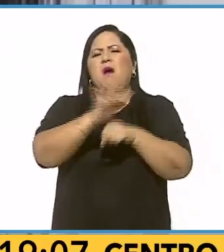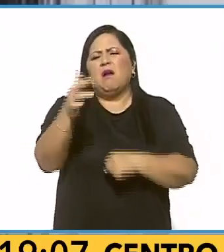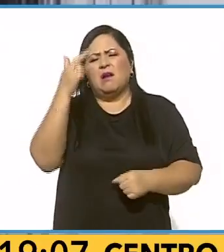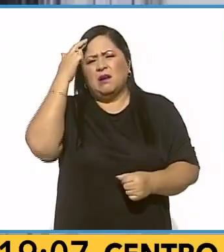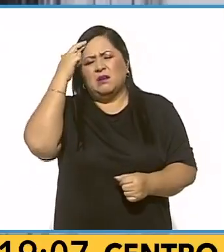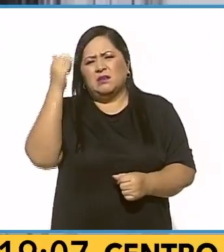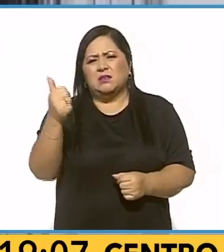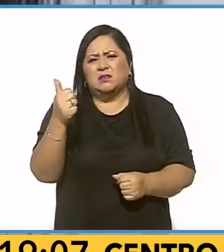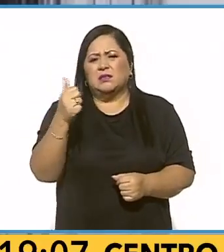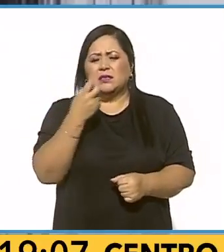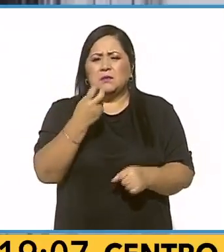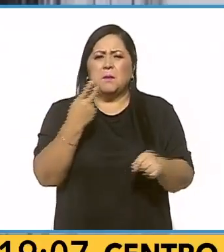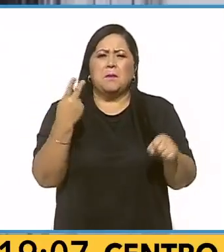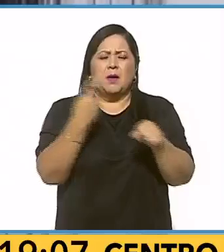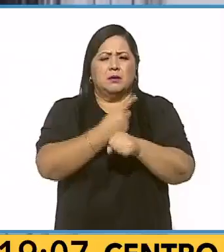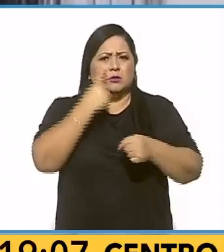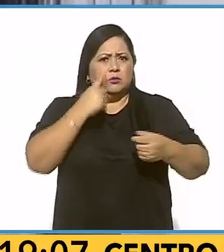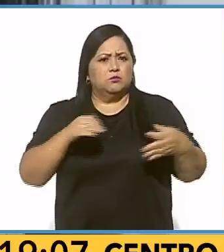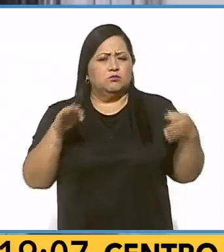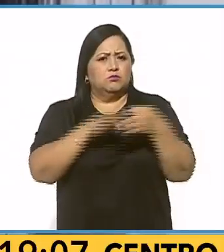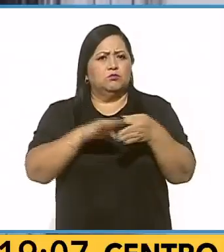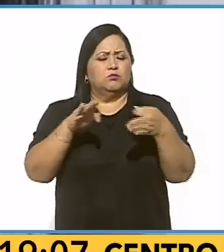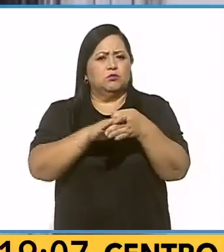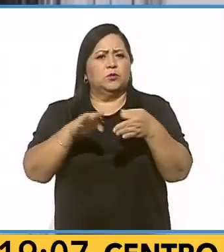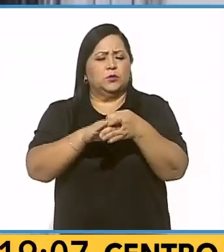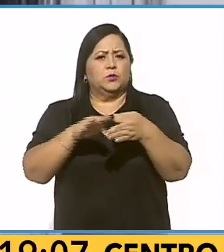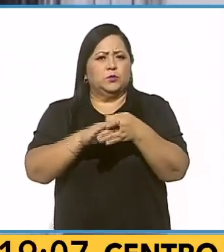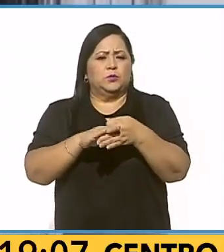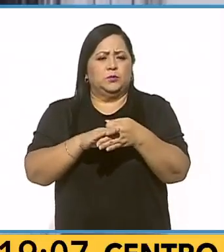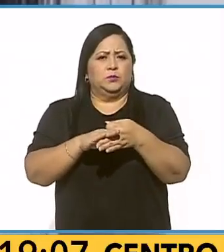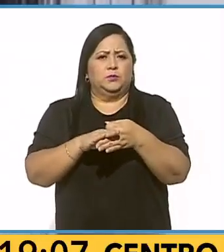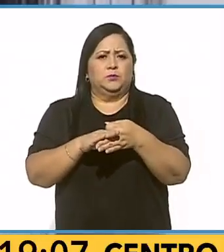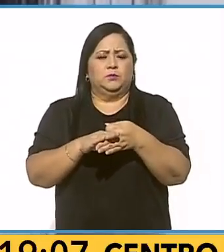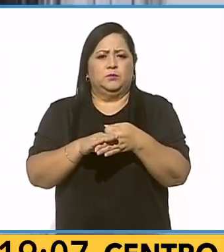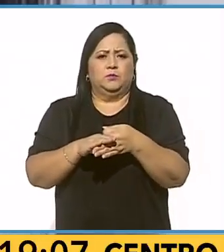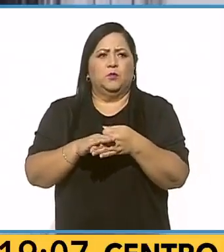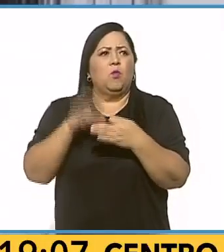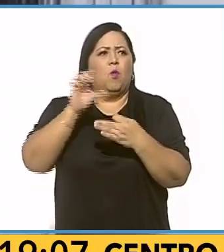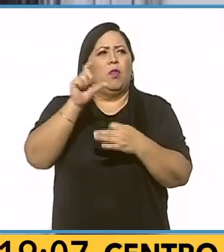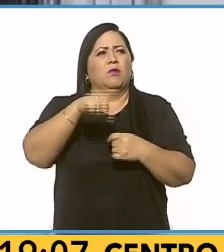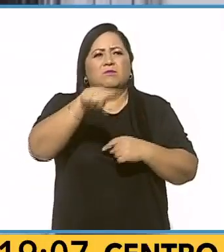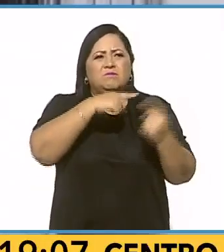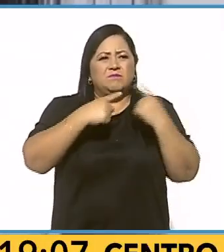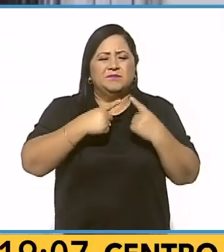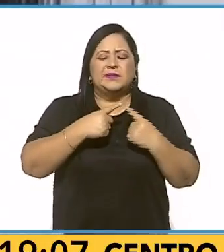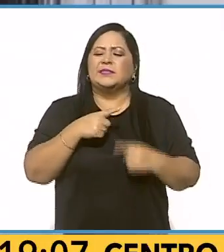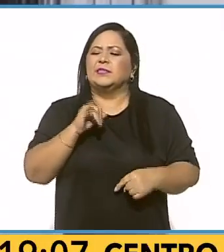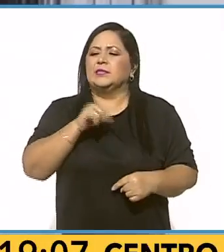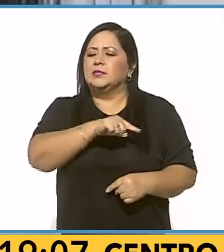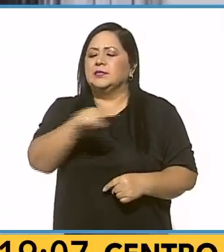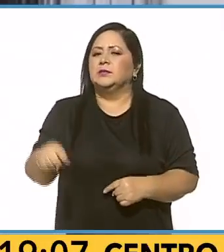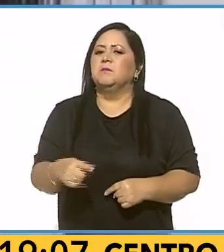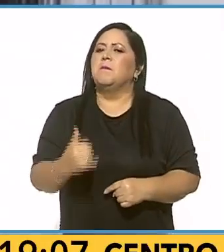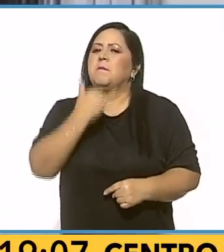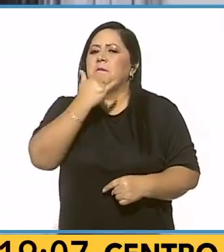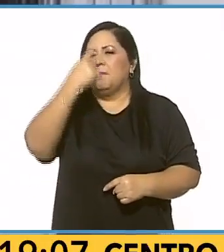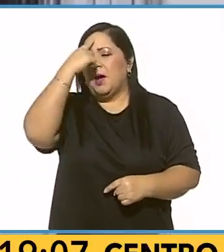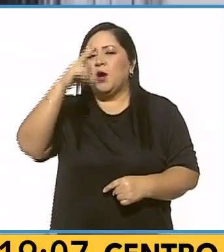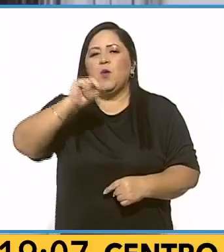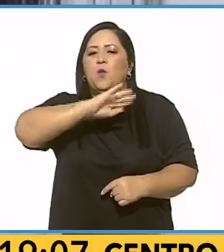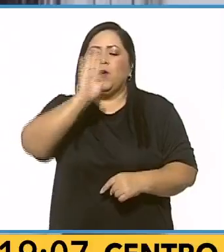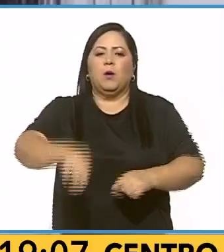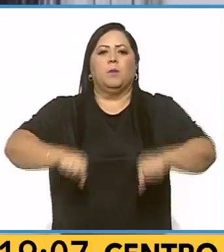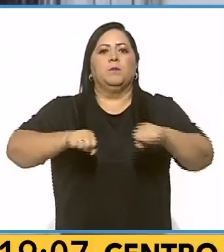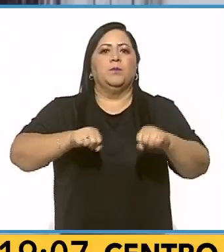cuales ocurre simultáneamente estas, pues, decisiones de perdonar la vida, digamos, de